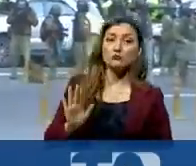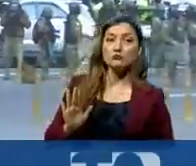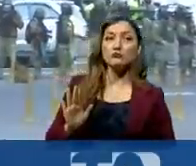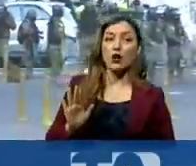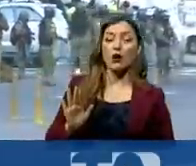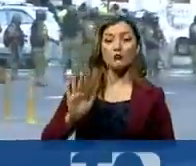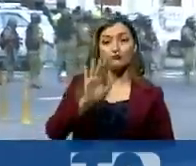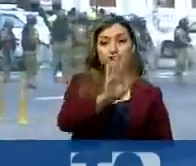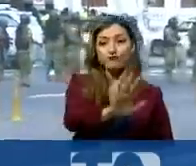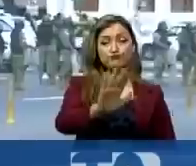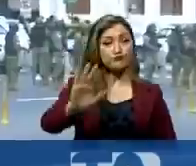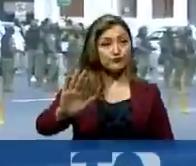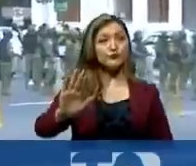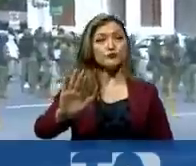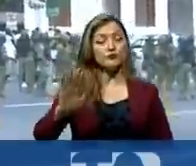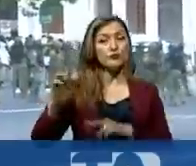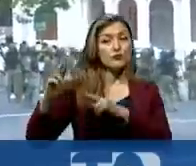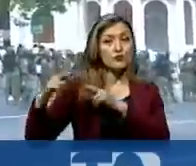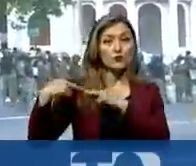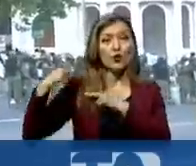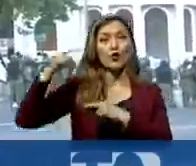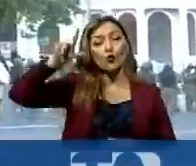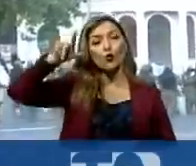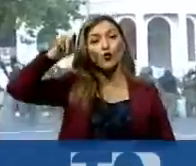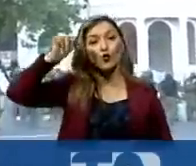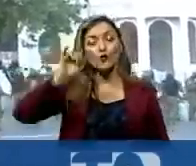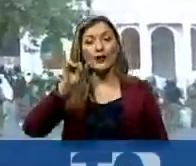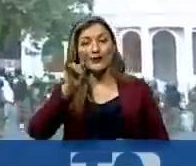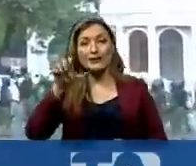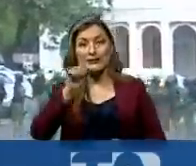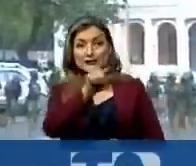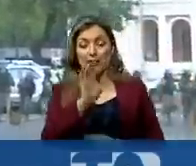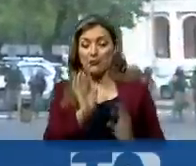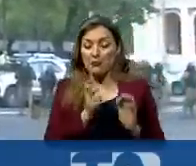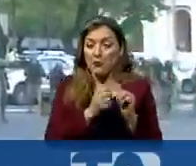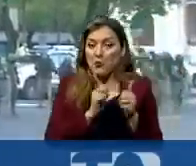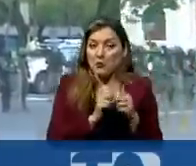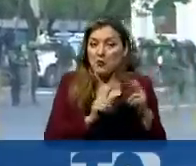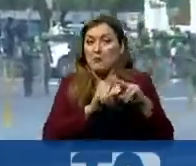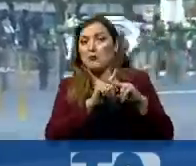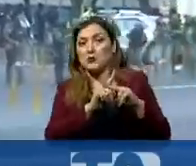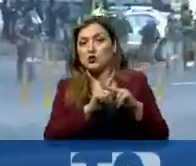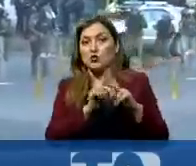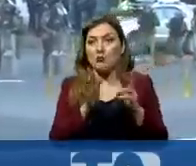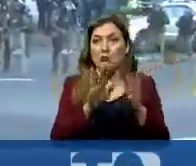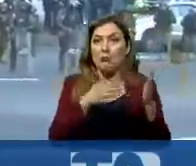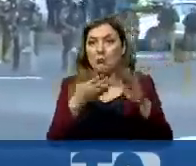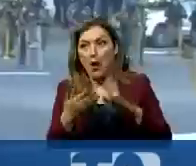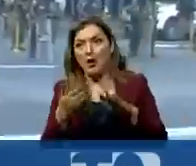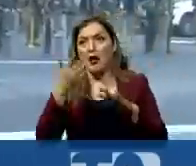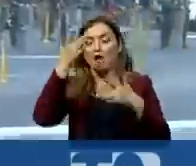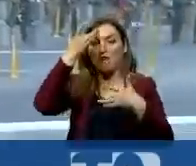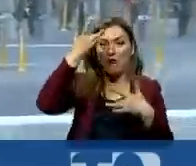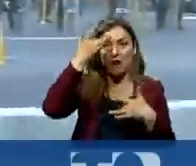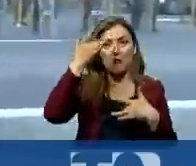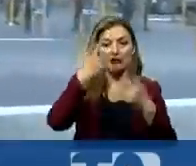es responsabilidad del gobierno cualquier cosa que le pueda suceder al presidente de la conaie a esta hora de la mañana como